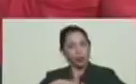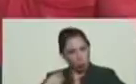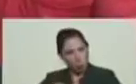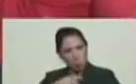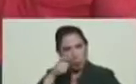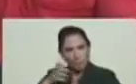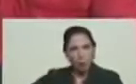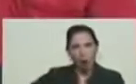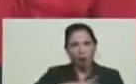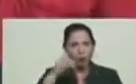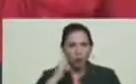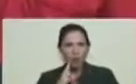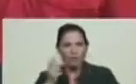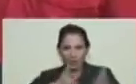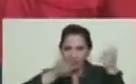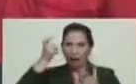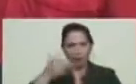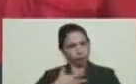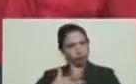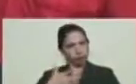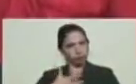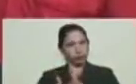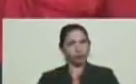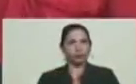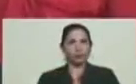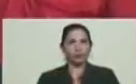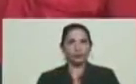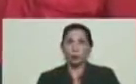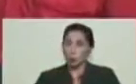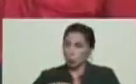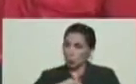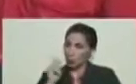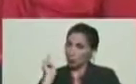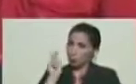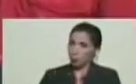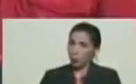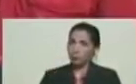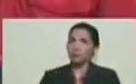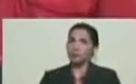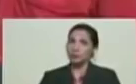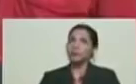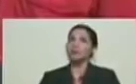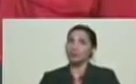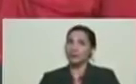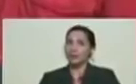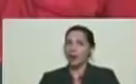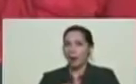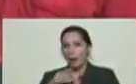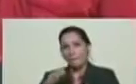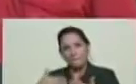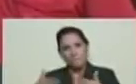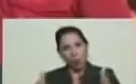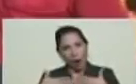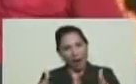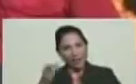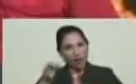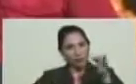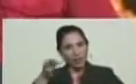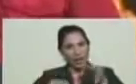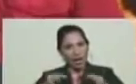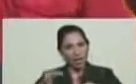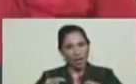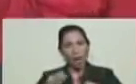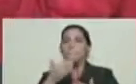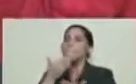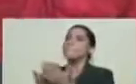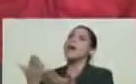el pueblo de Chávez. Hemos venido hoy a las puertas de la Fiscalía a exigir justicia